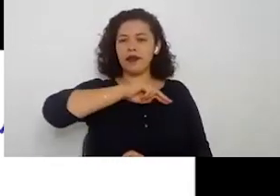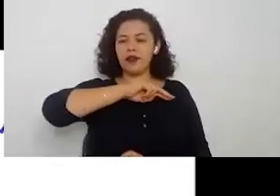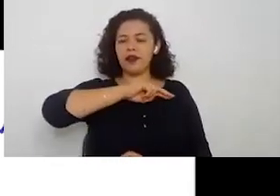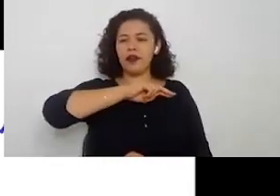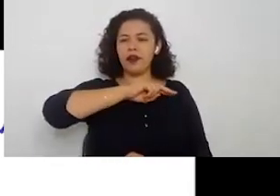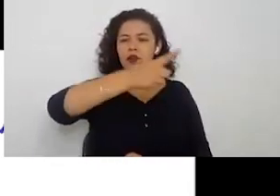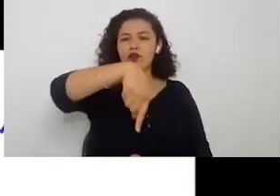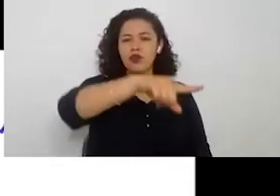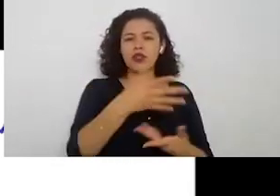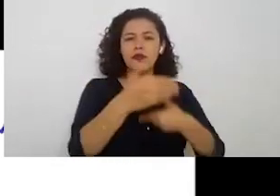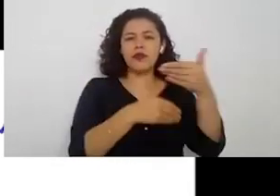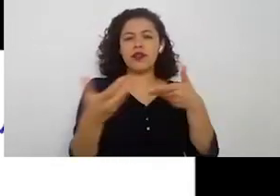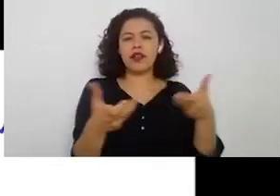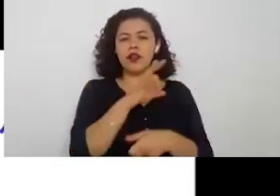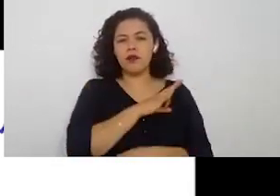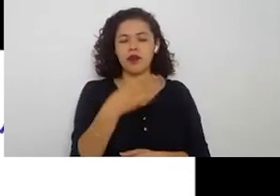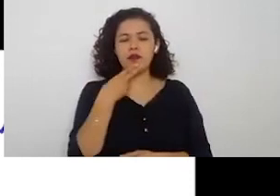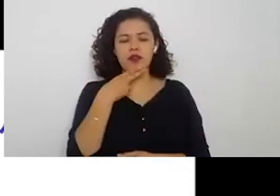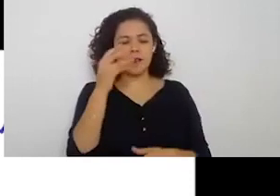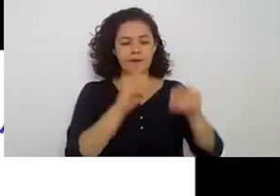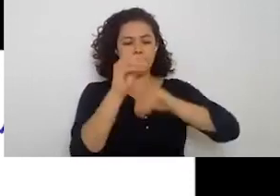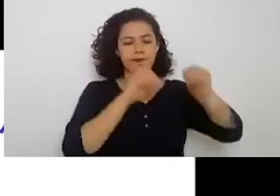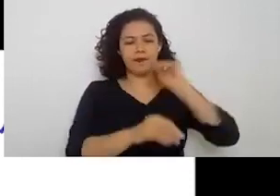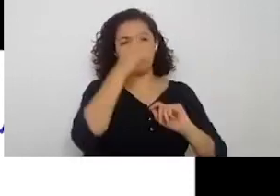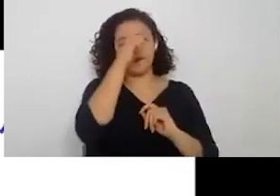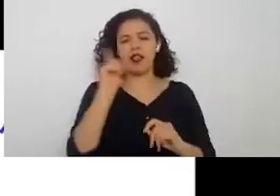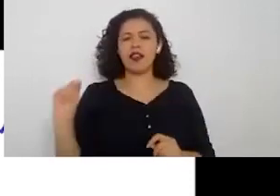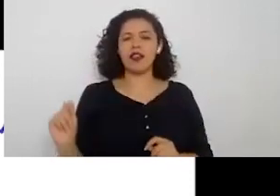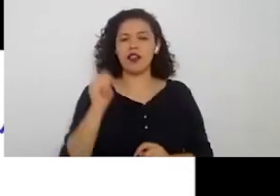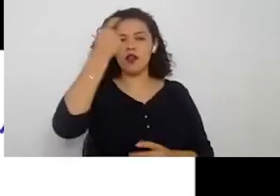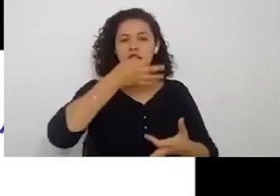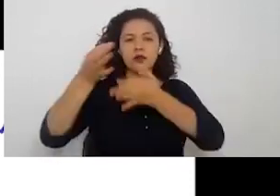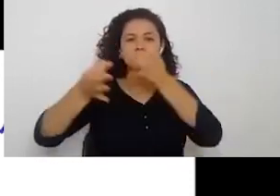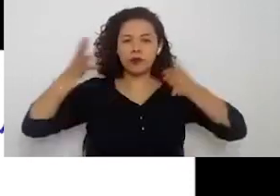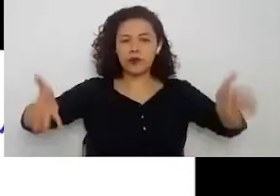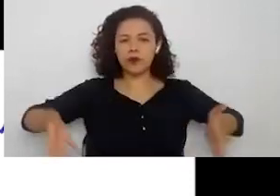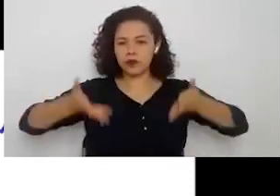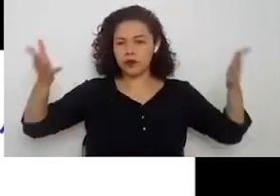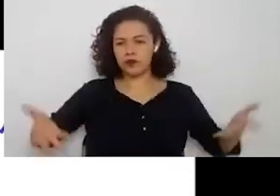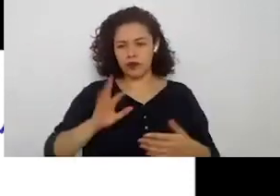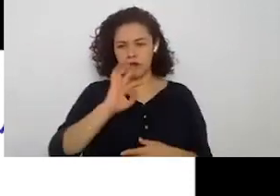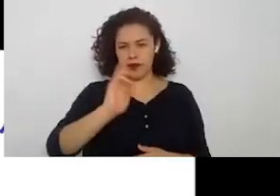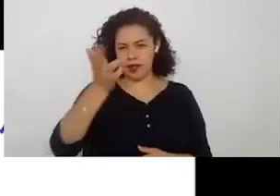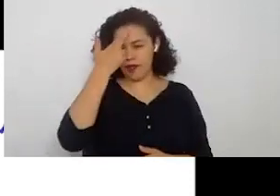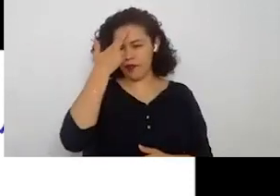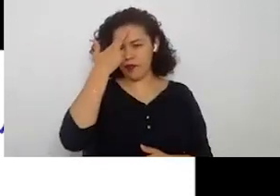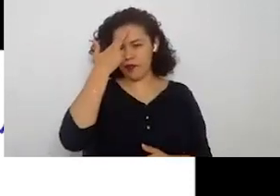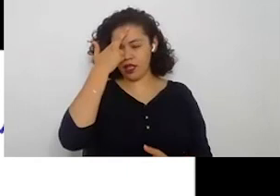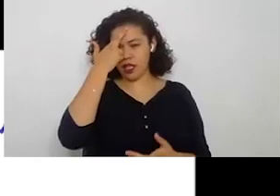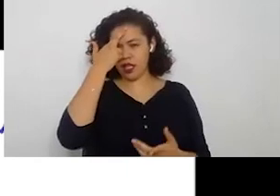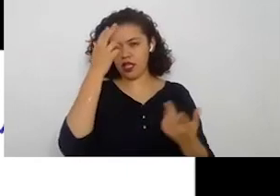crear estos procesos. Promover el uso de estas tecnologías. Recuerden que vimos algunas plataformas